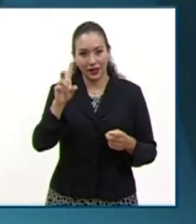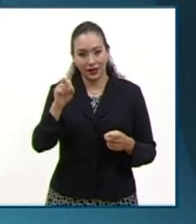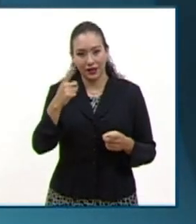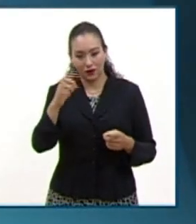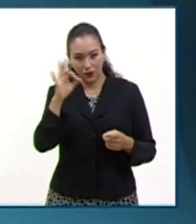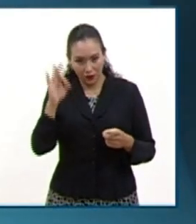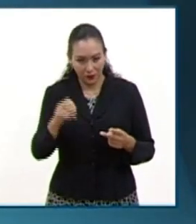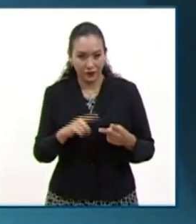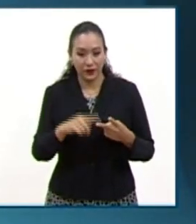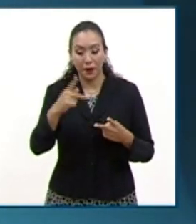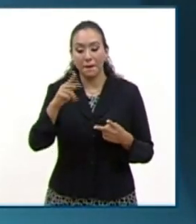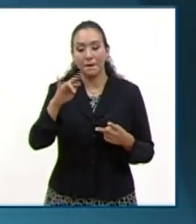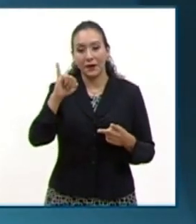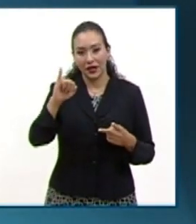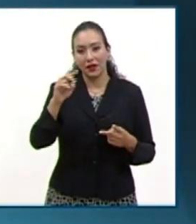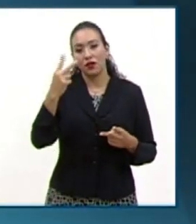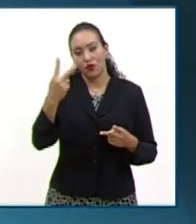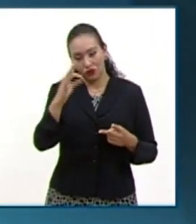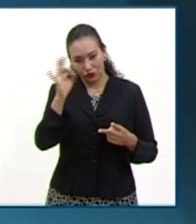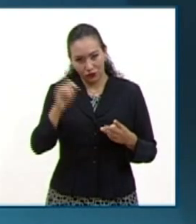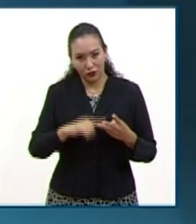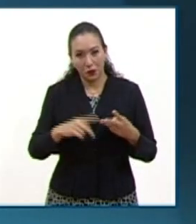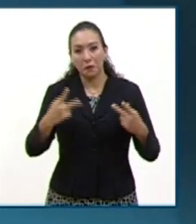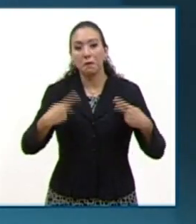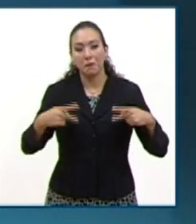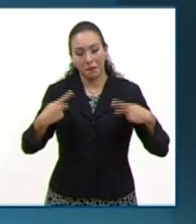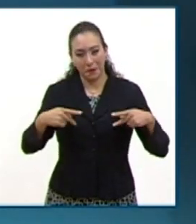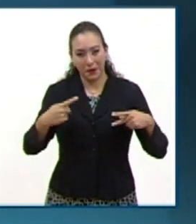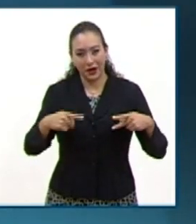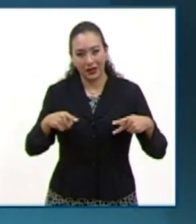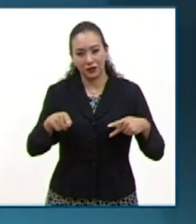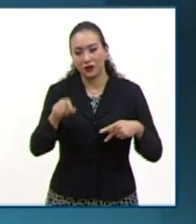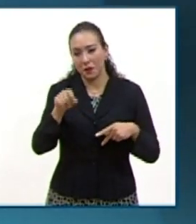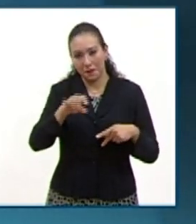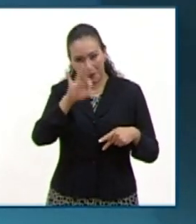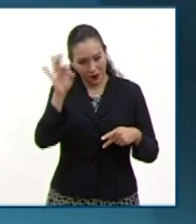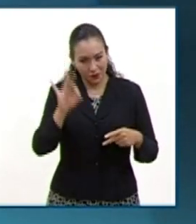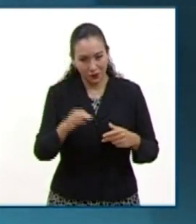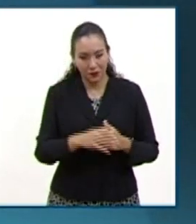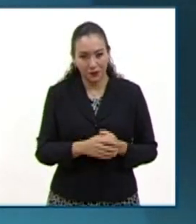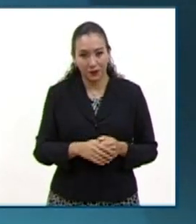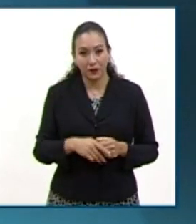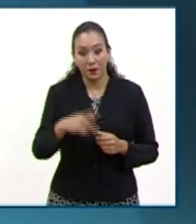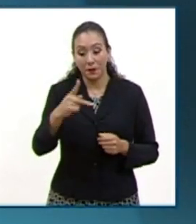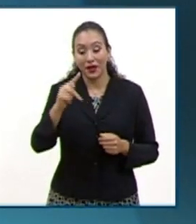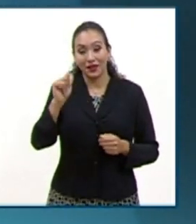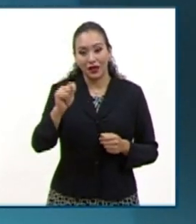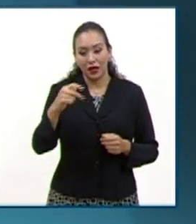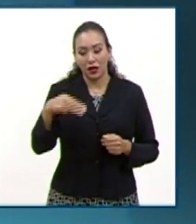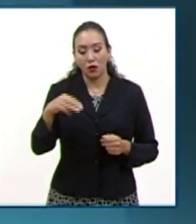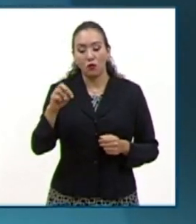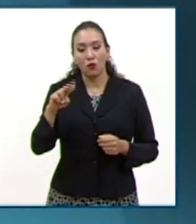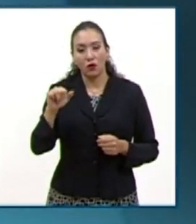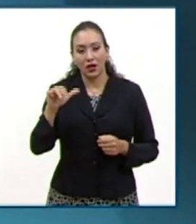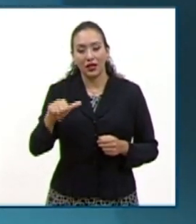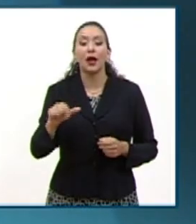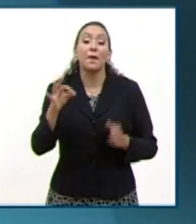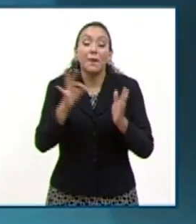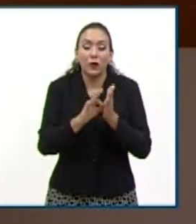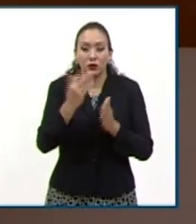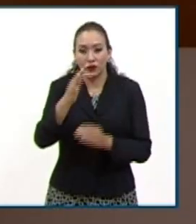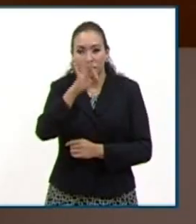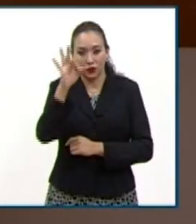31%, el PRI 2%, personas físicas ese mismo porcentaje, PT y Morena